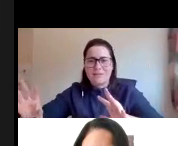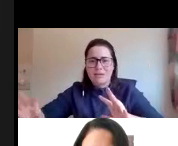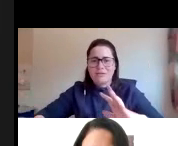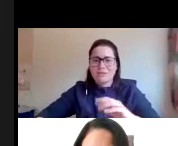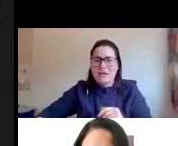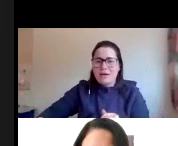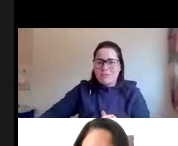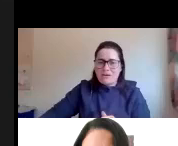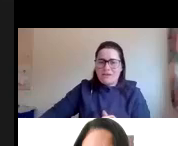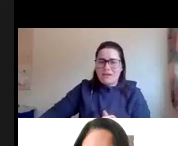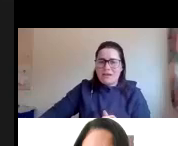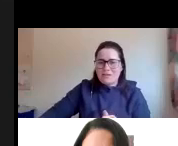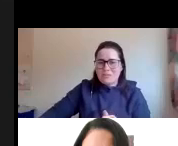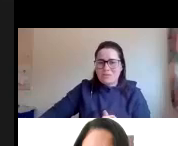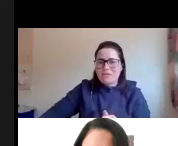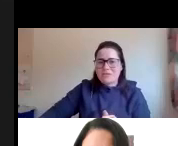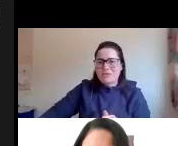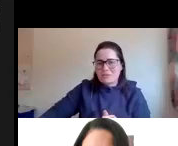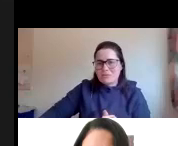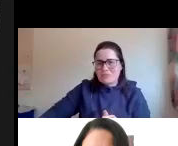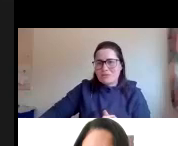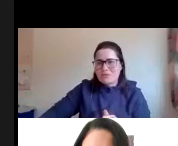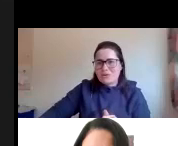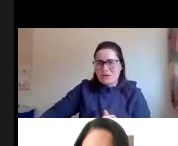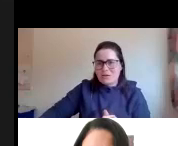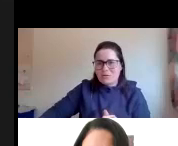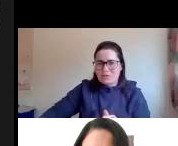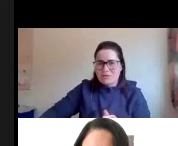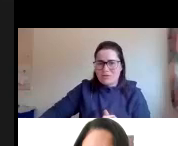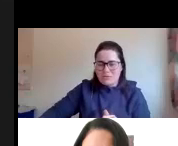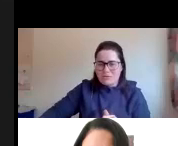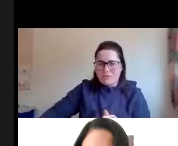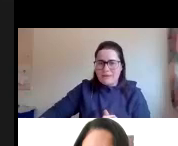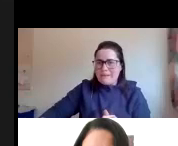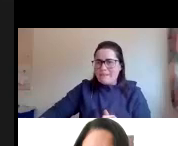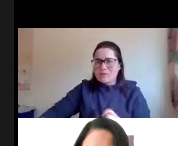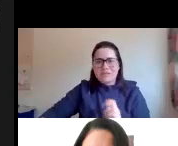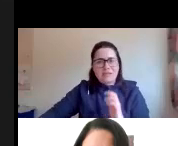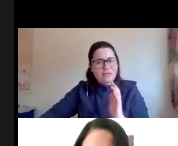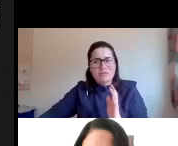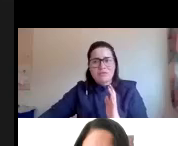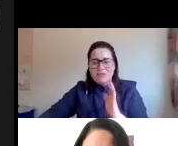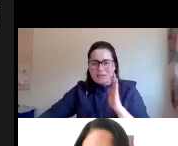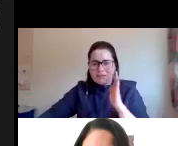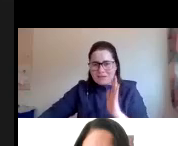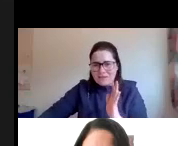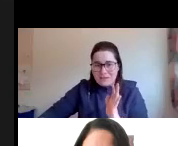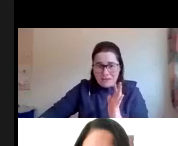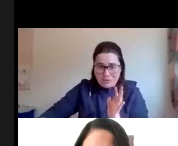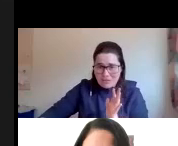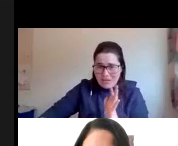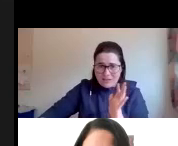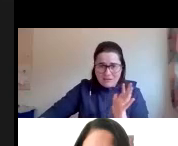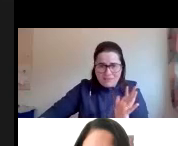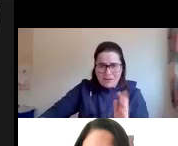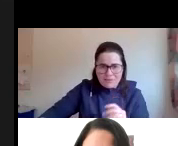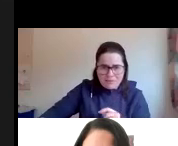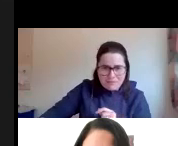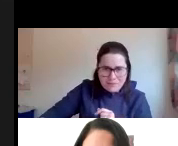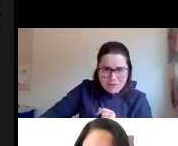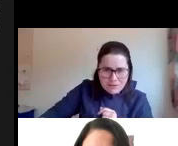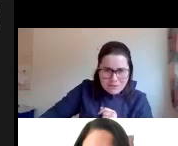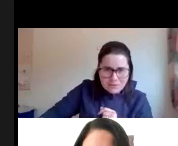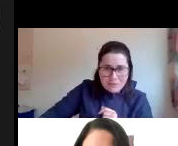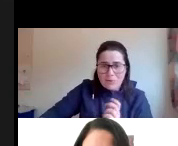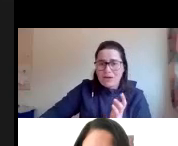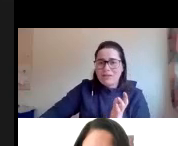suficientes sedimentos para que ya estos procesos se consuman todo el oxígeno del fondo. Entonces, estos son, si tenemos ya,